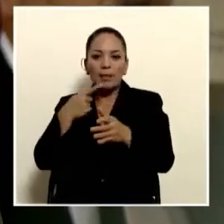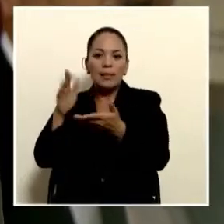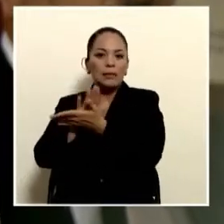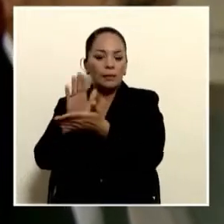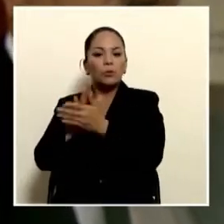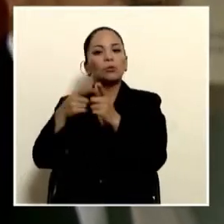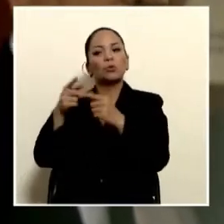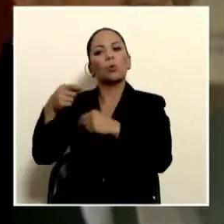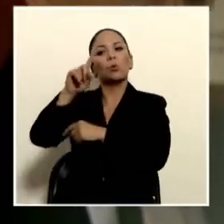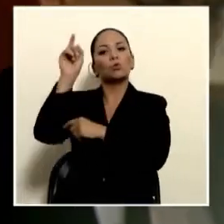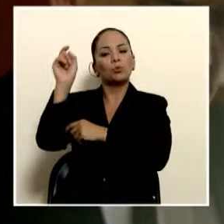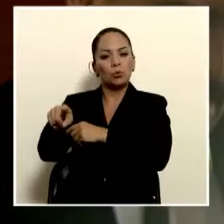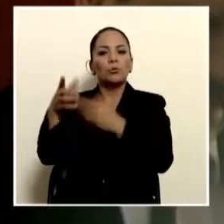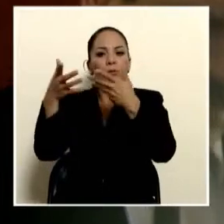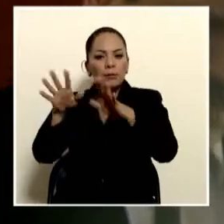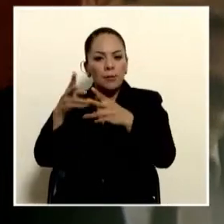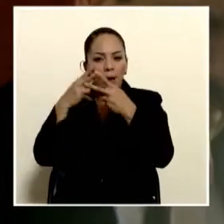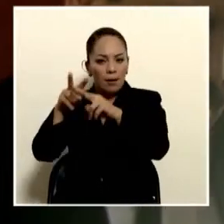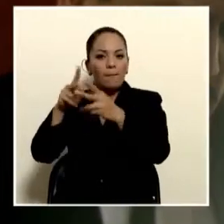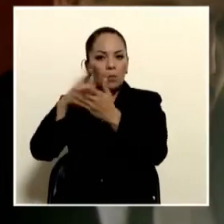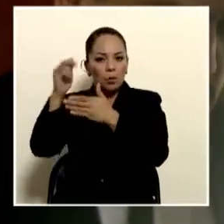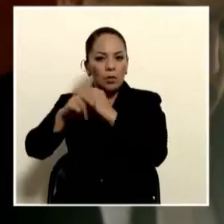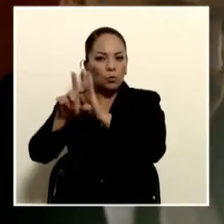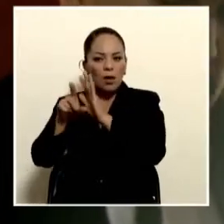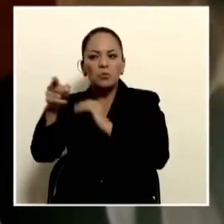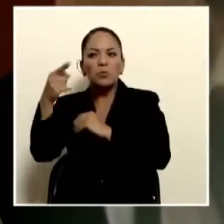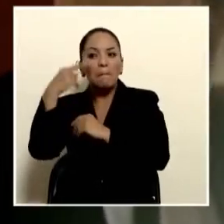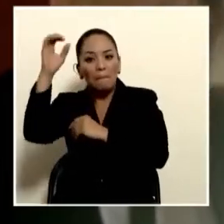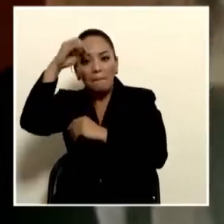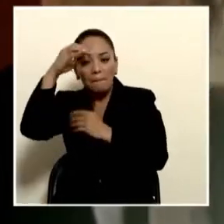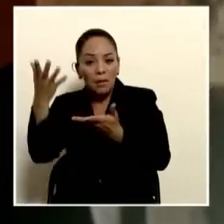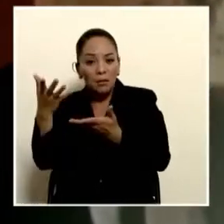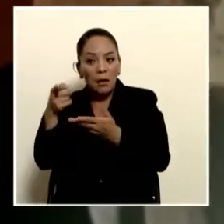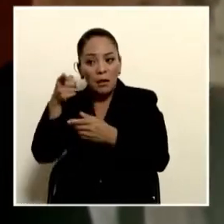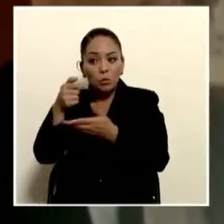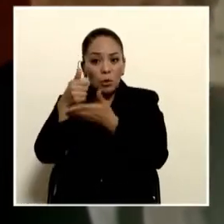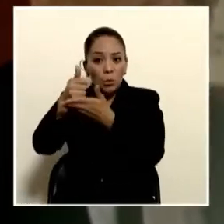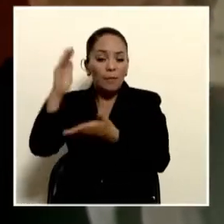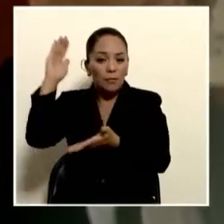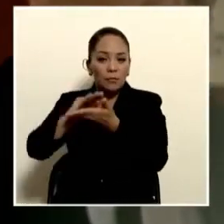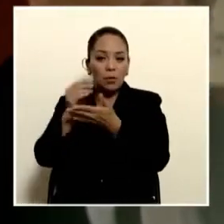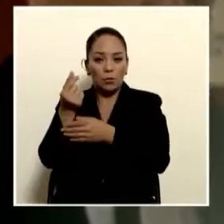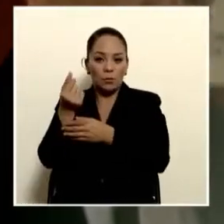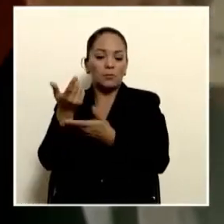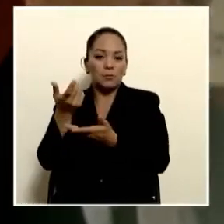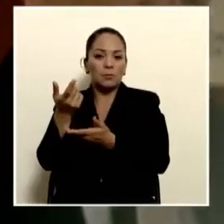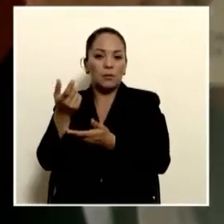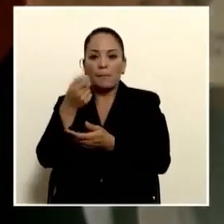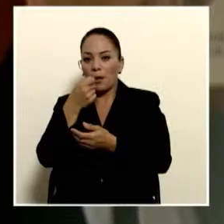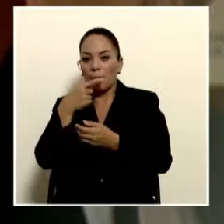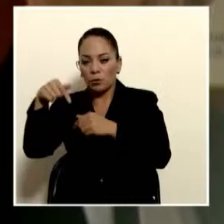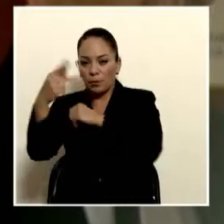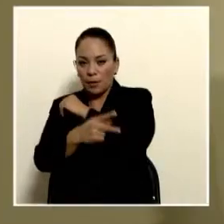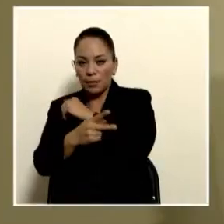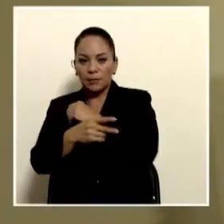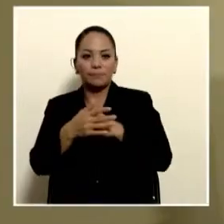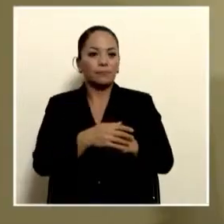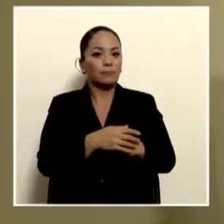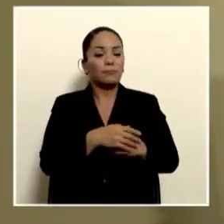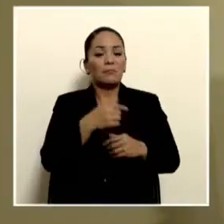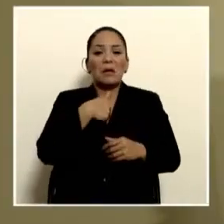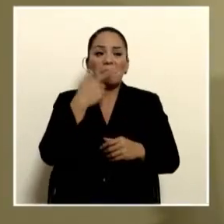entonces quería consultarle si ya pudo ver ese proyecto de ley, qué le parece y si ayudaría a reducir el costo de los medicamentos en el país. Me parece